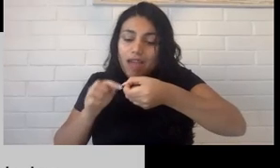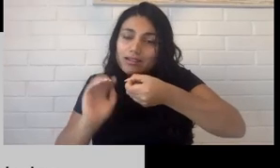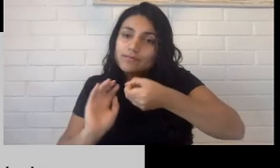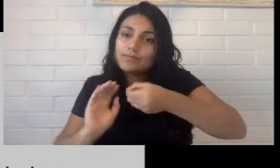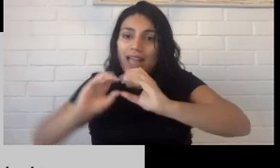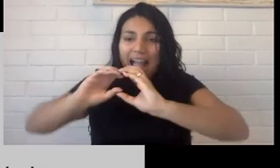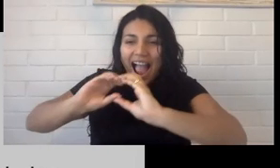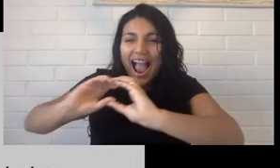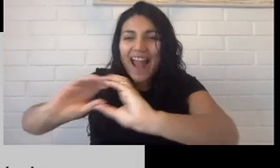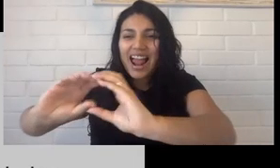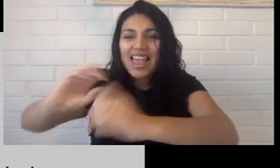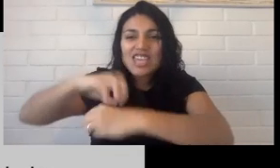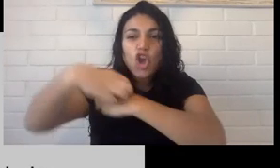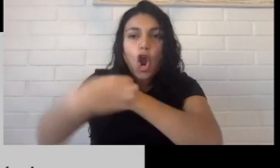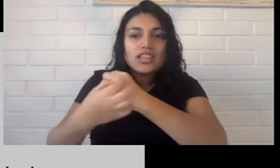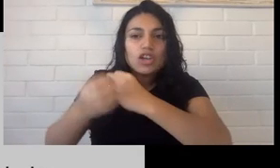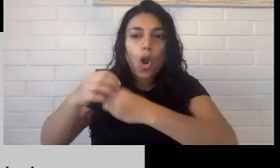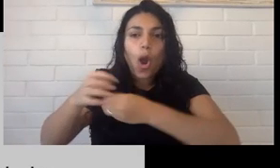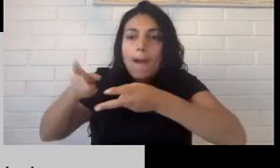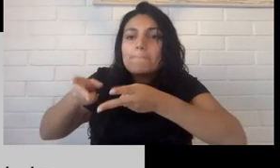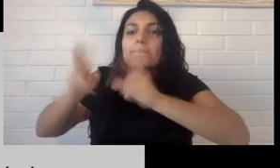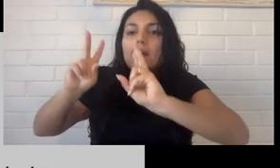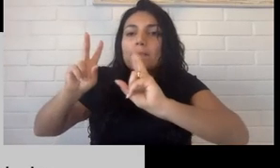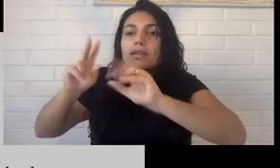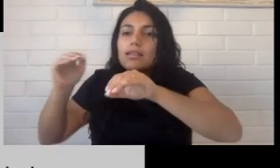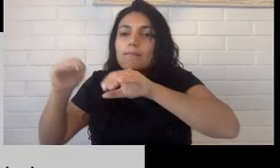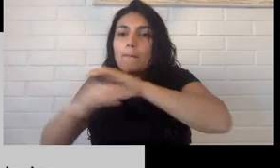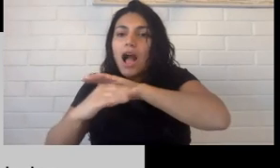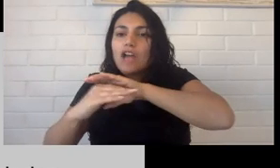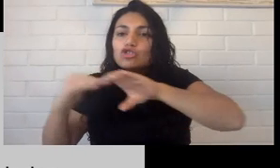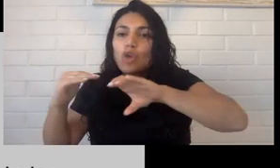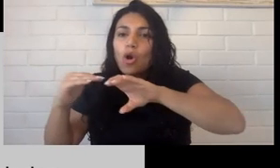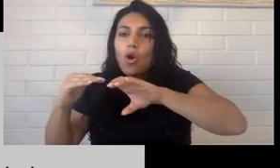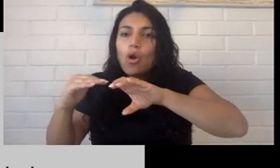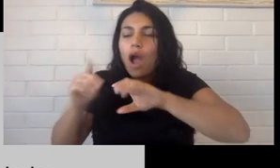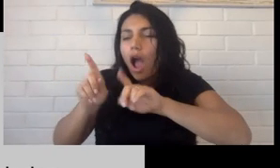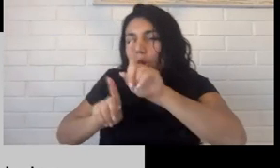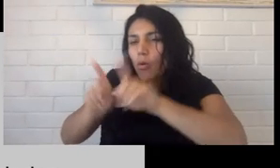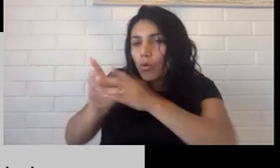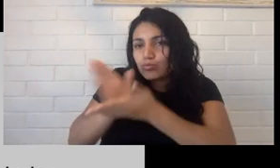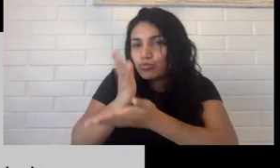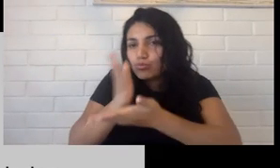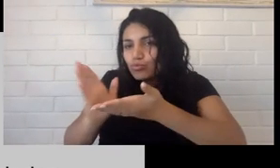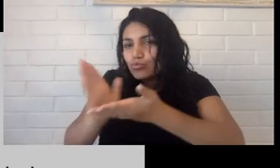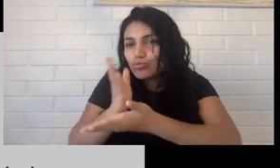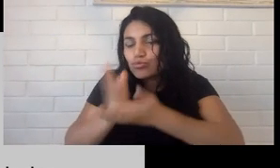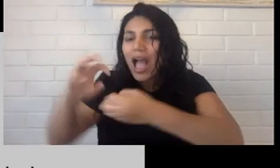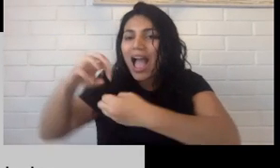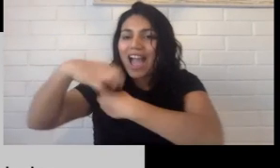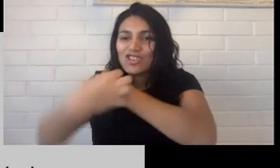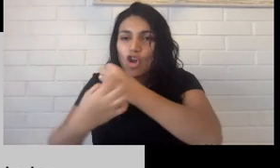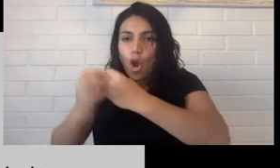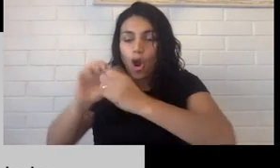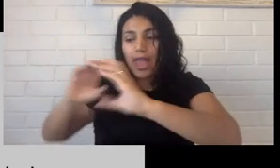iónicos que permiten el paso específico selectivo de algunos iones. Hay